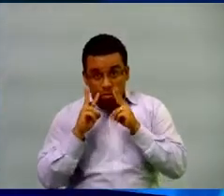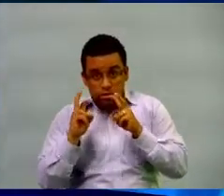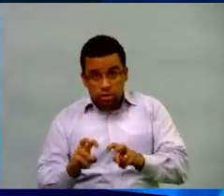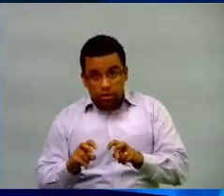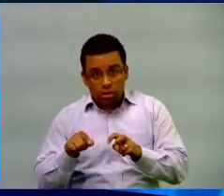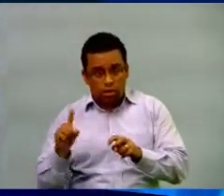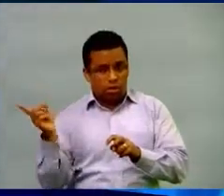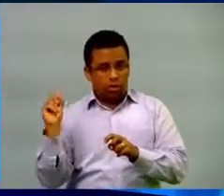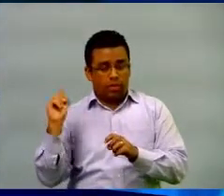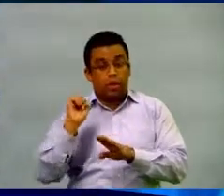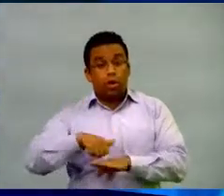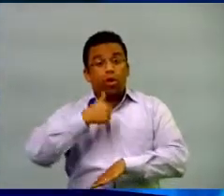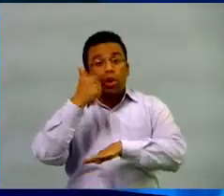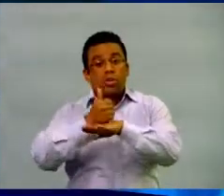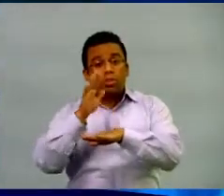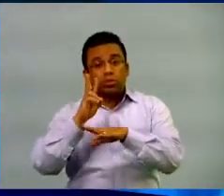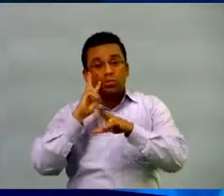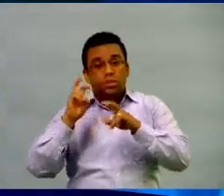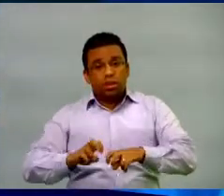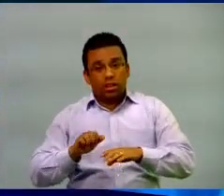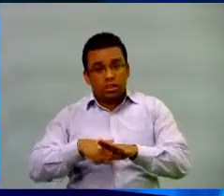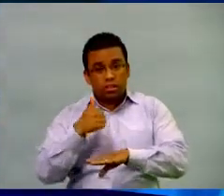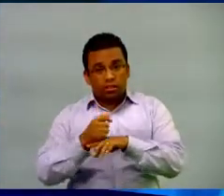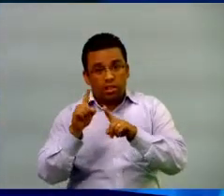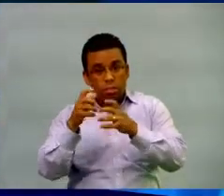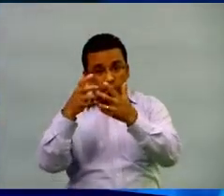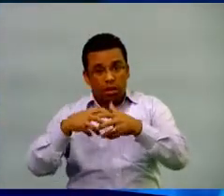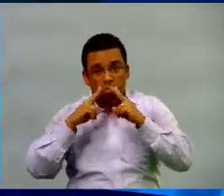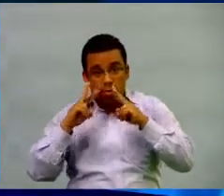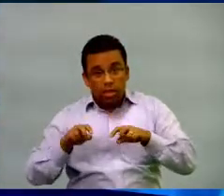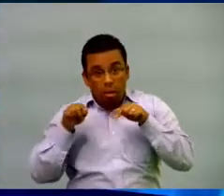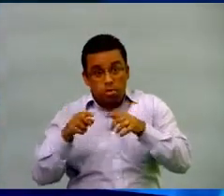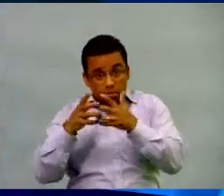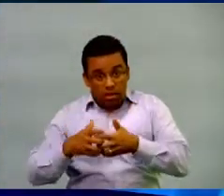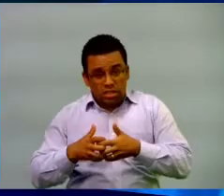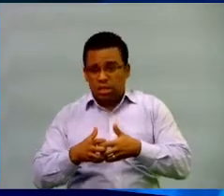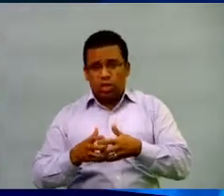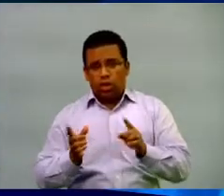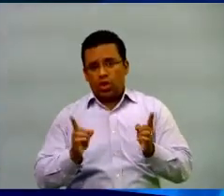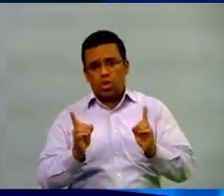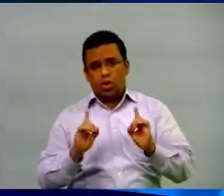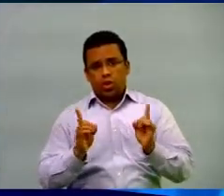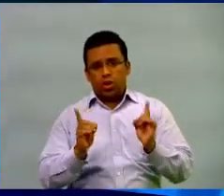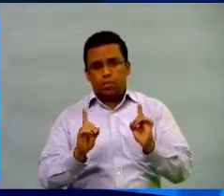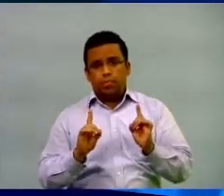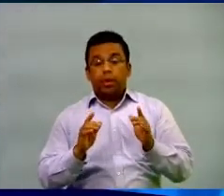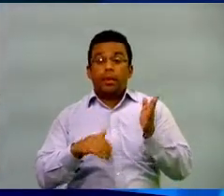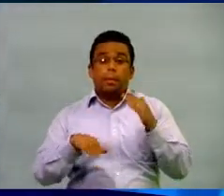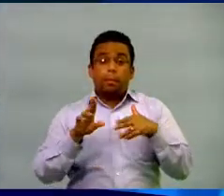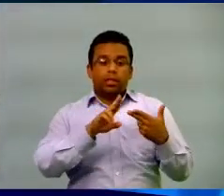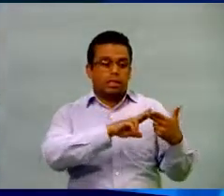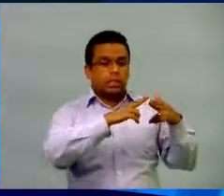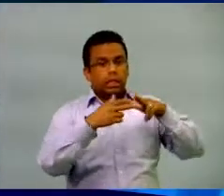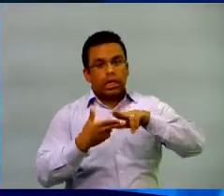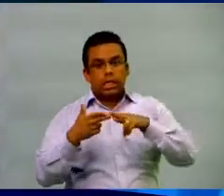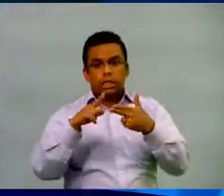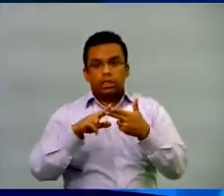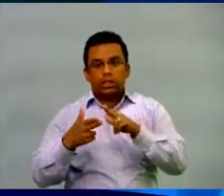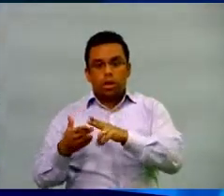o los jefes de departamento de investigación de una empresa. Entonces, creando relaciones, se